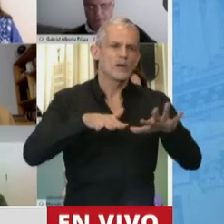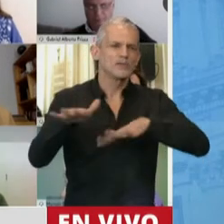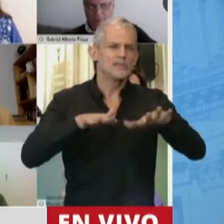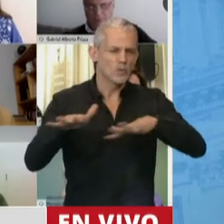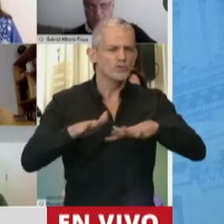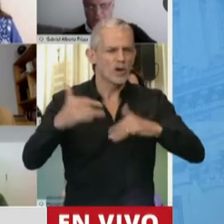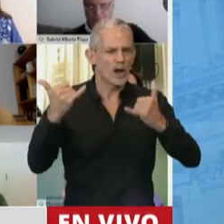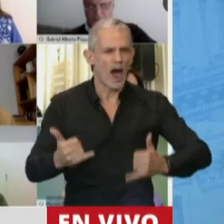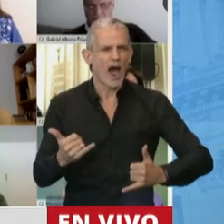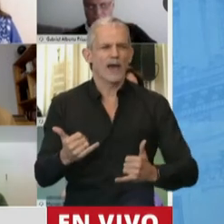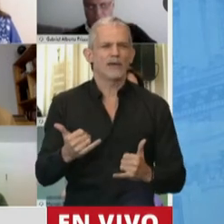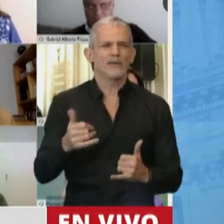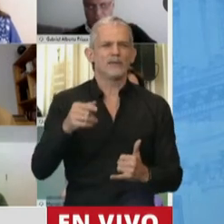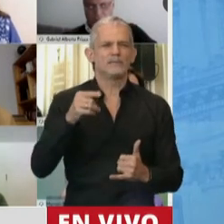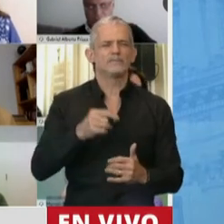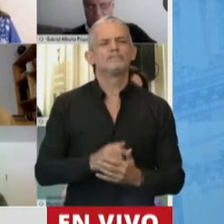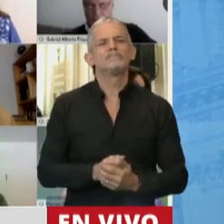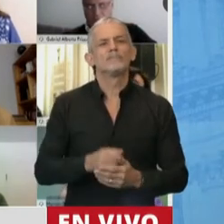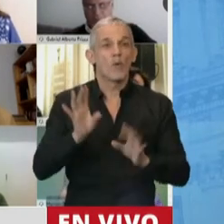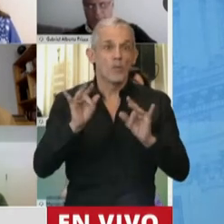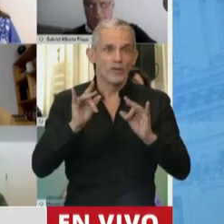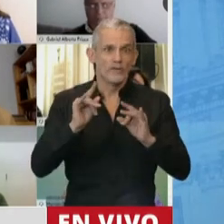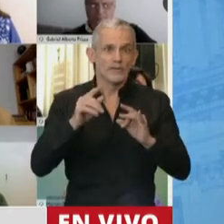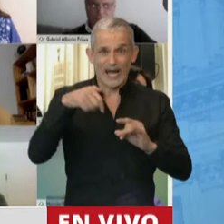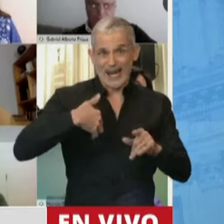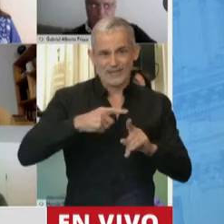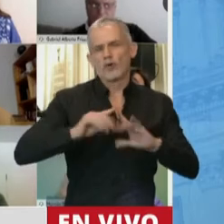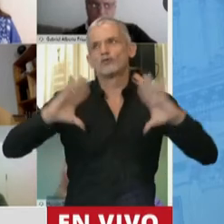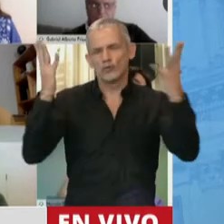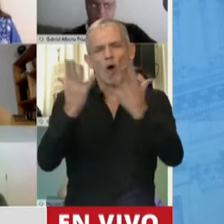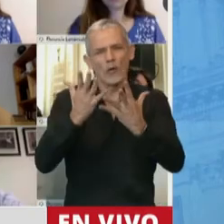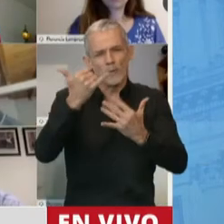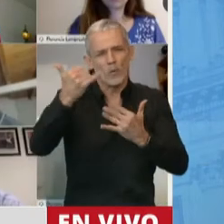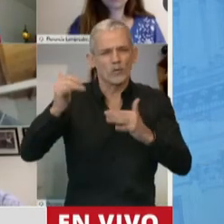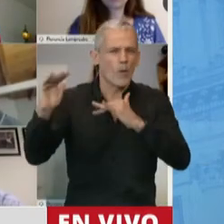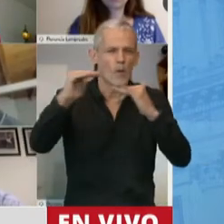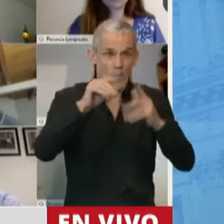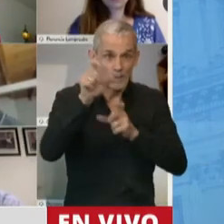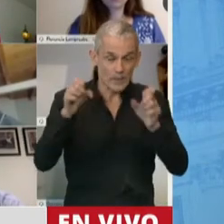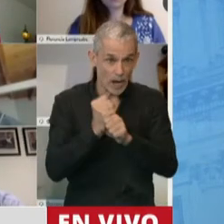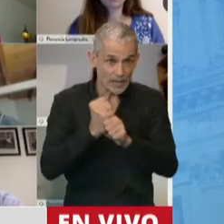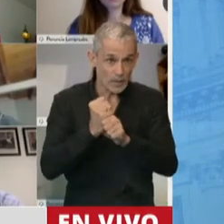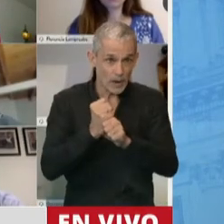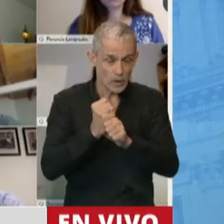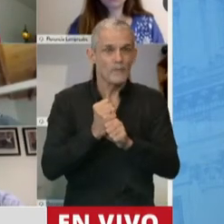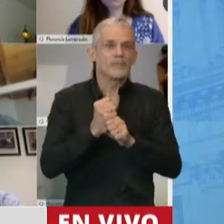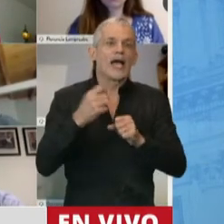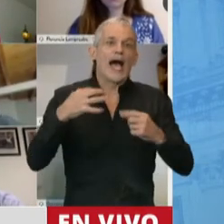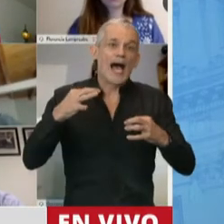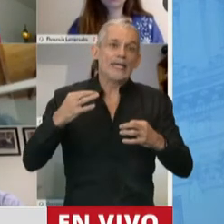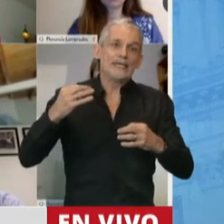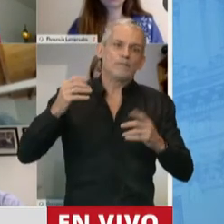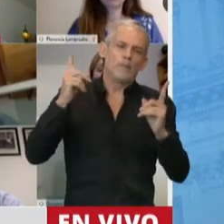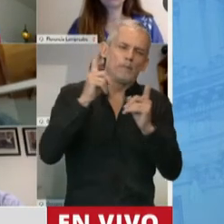situación muy difícil en el mundo. Los trabajadores vamos a ser particularmente